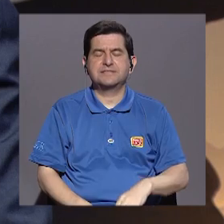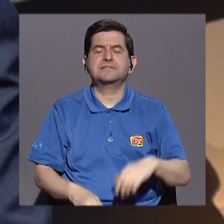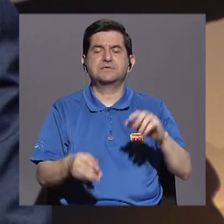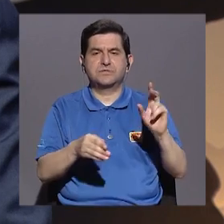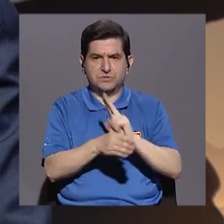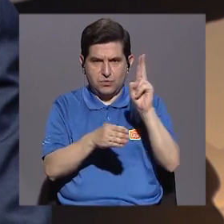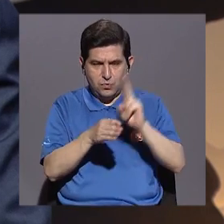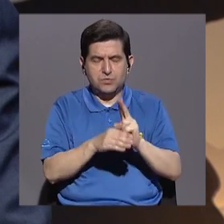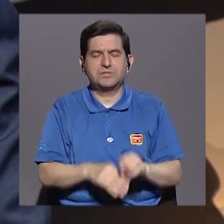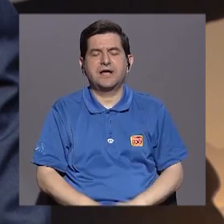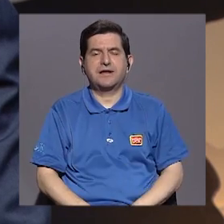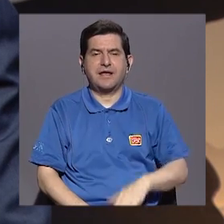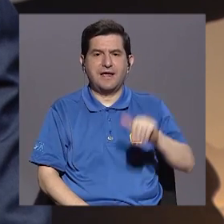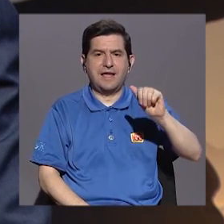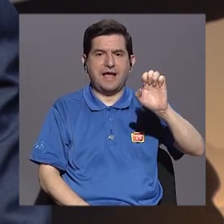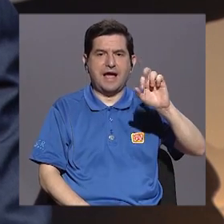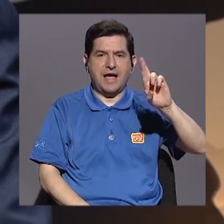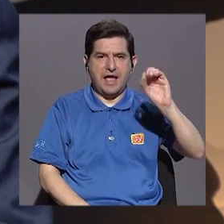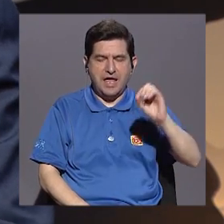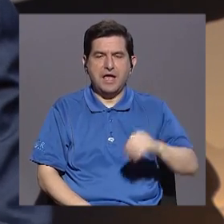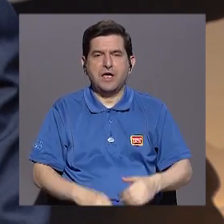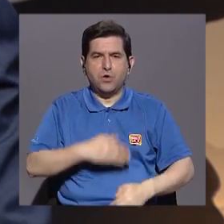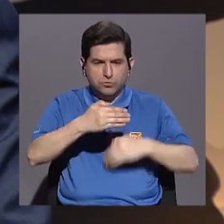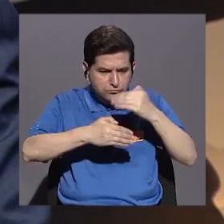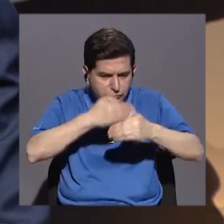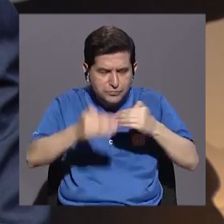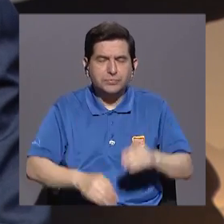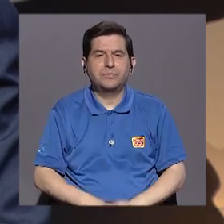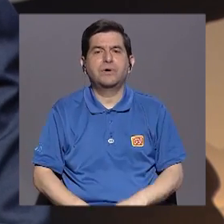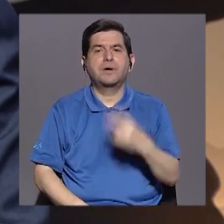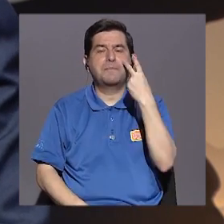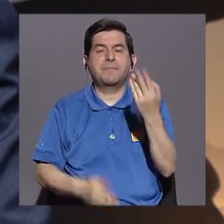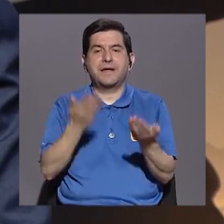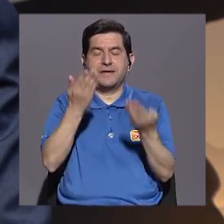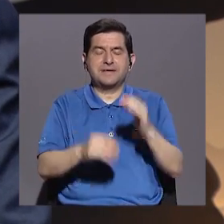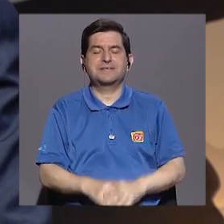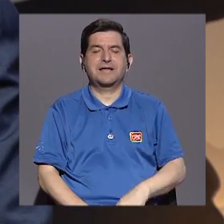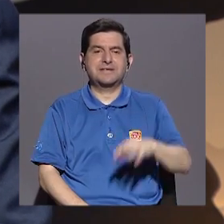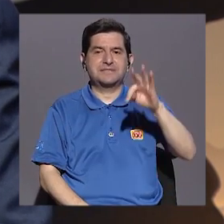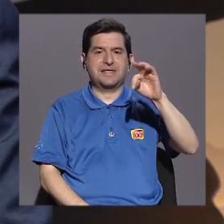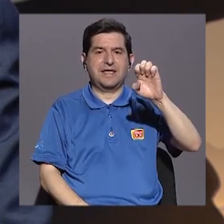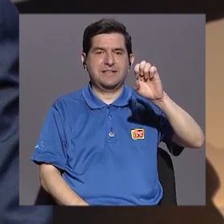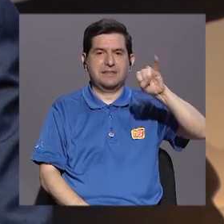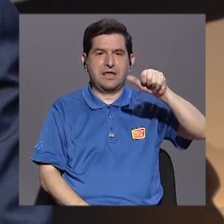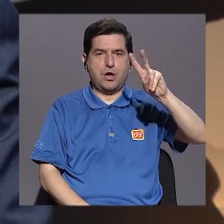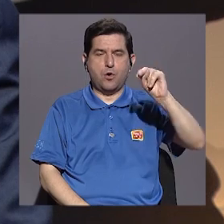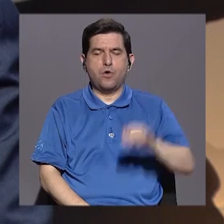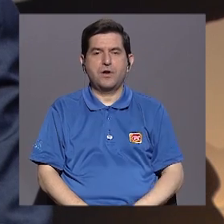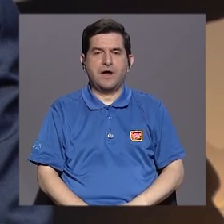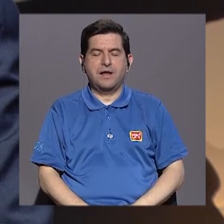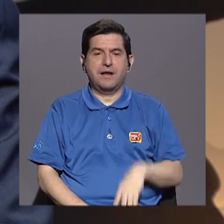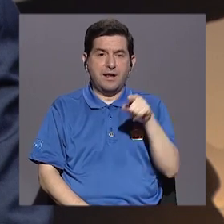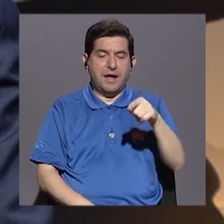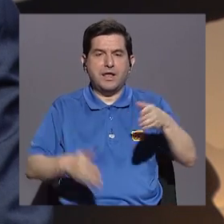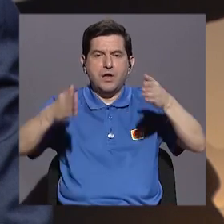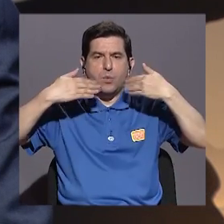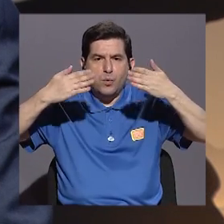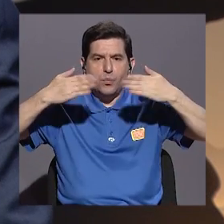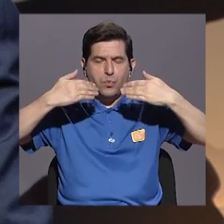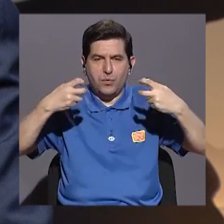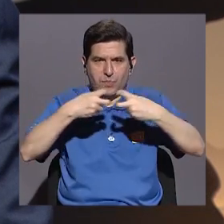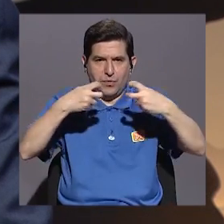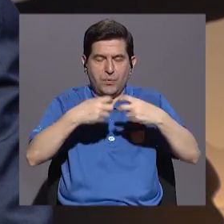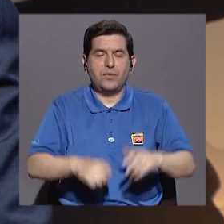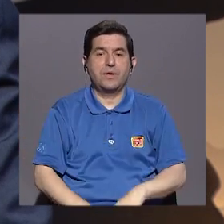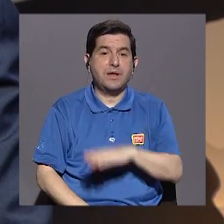en los en los aerogeneradores los que vemos hallan tejona en guanacaste tilarán etcétera y la